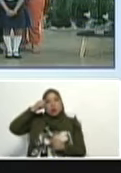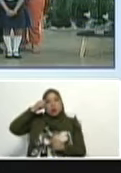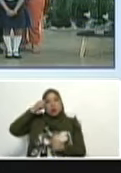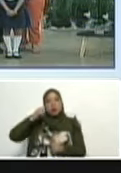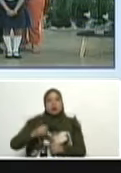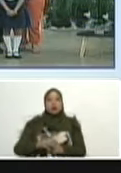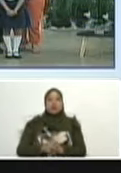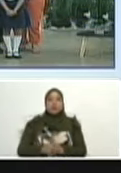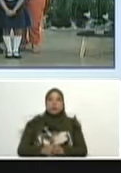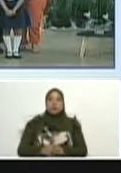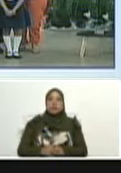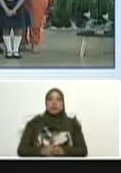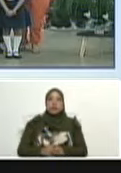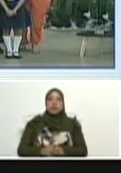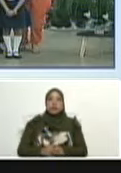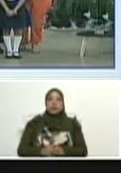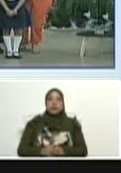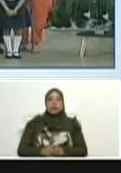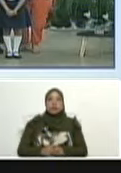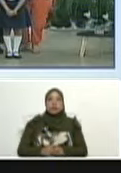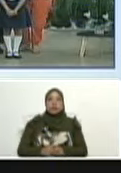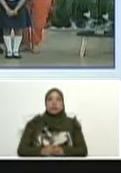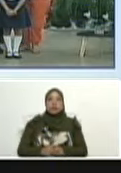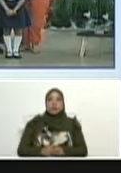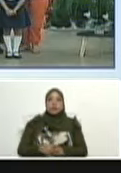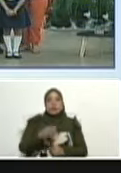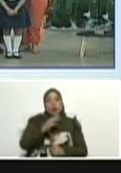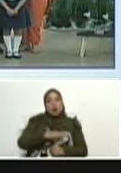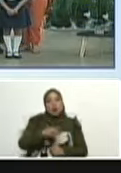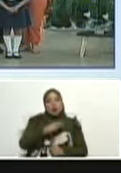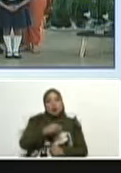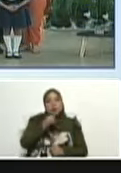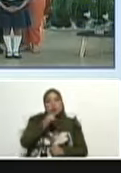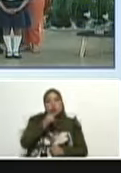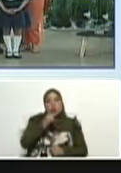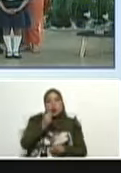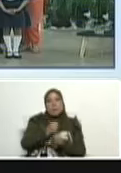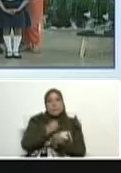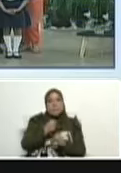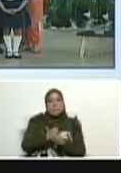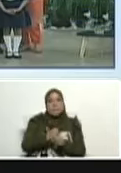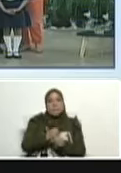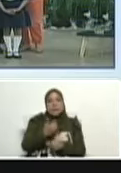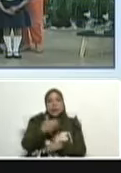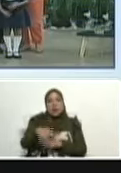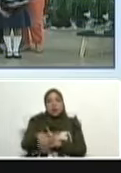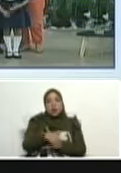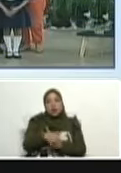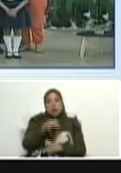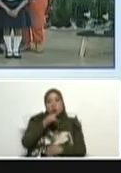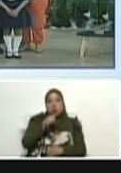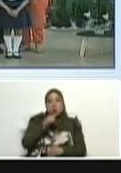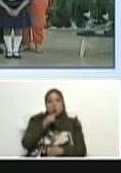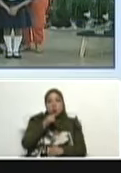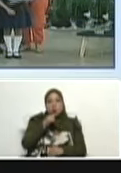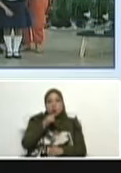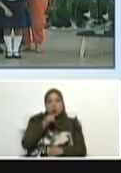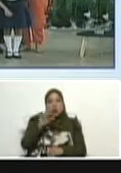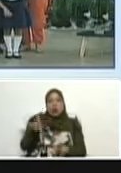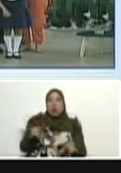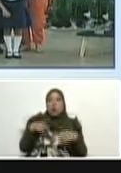¿Ah? En esa gran base de Misiones de la avenida Sublet de La